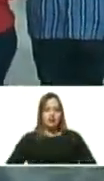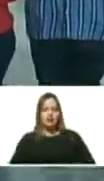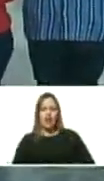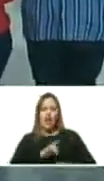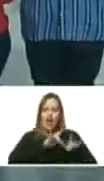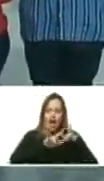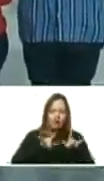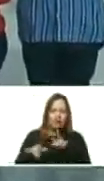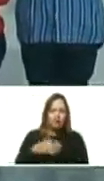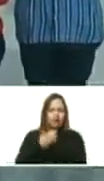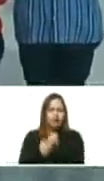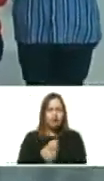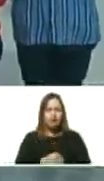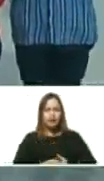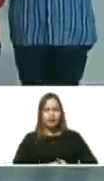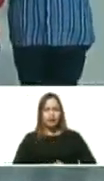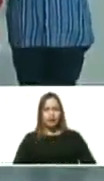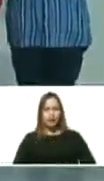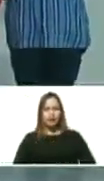amamos.